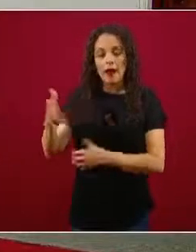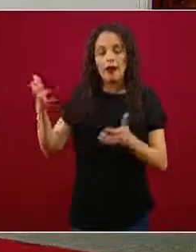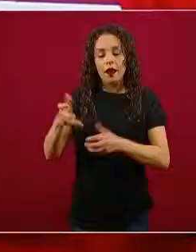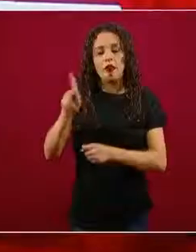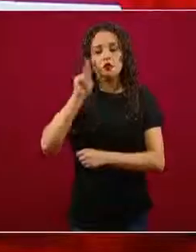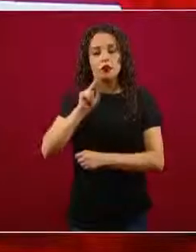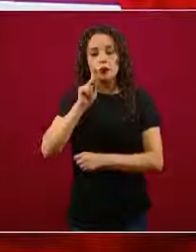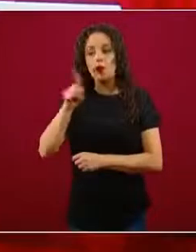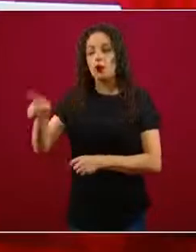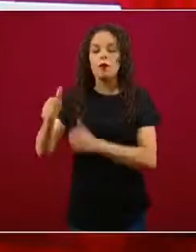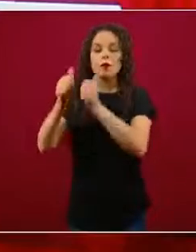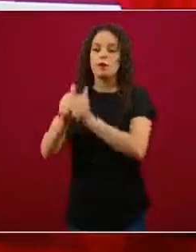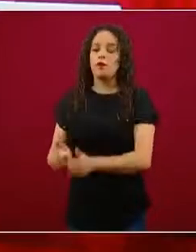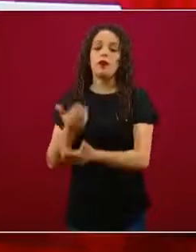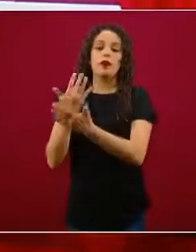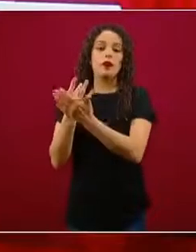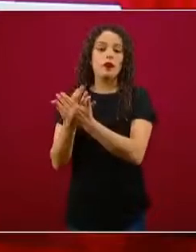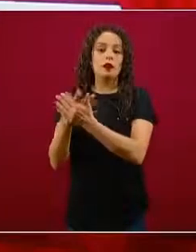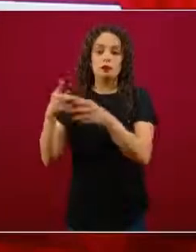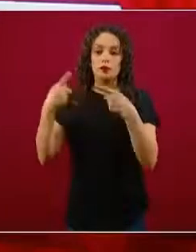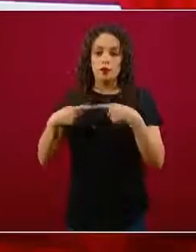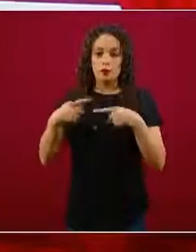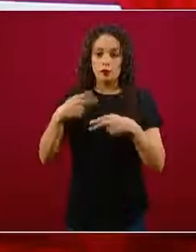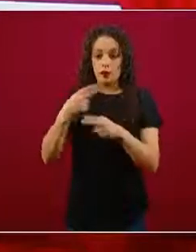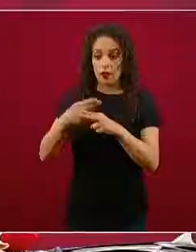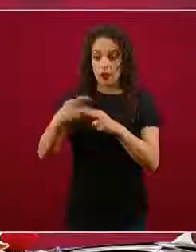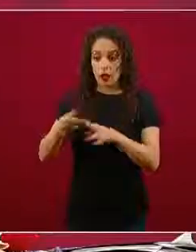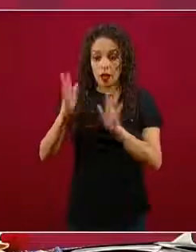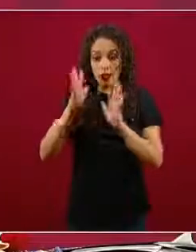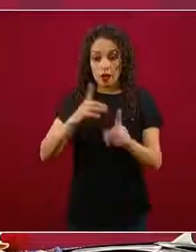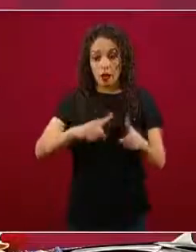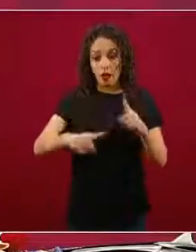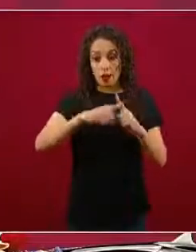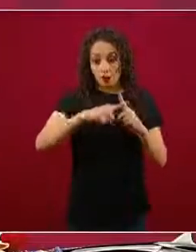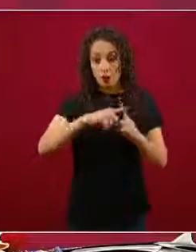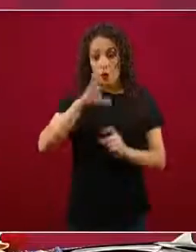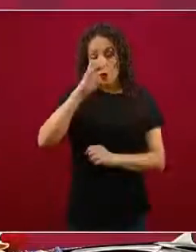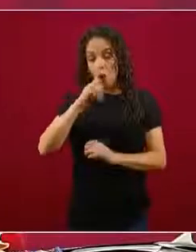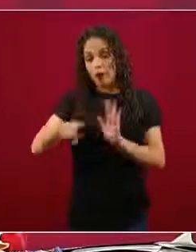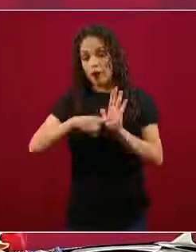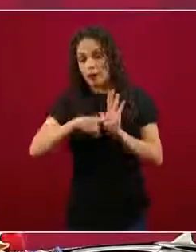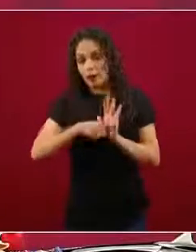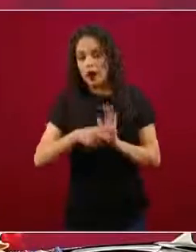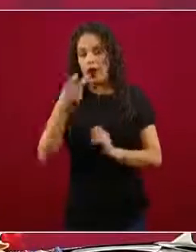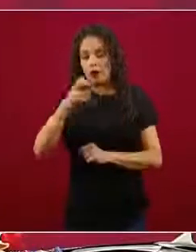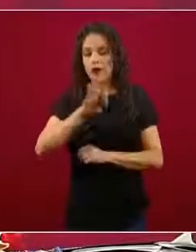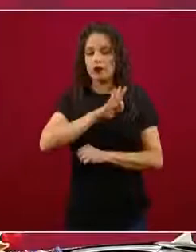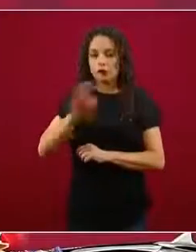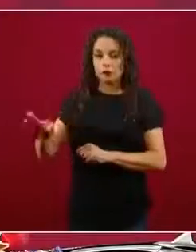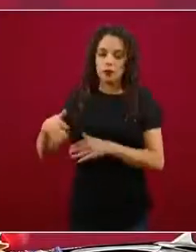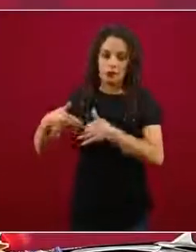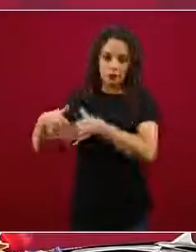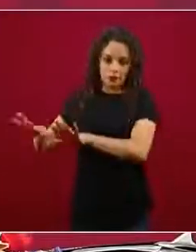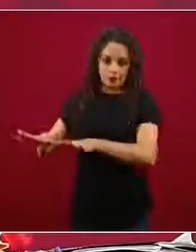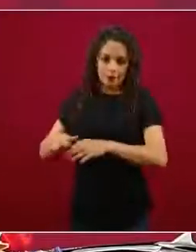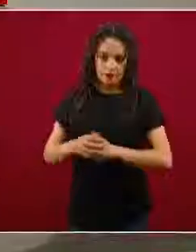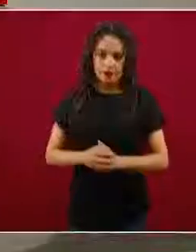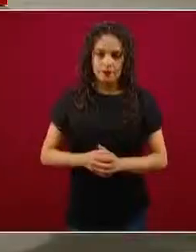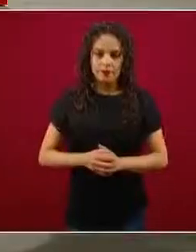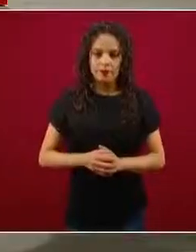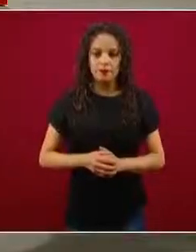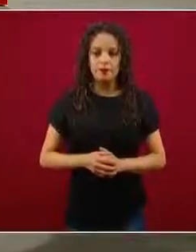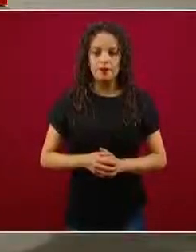las personas y hasta que tiene negativa o positiva es que puede seguir su trayectoria. Entonces, se van a ampliar